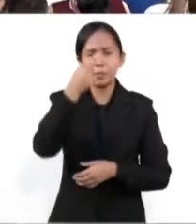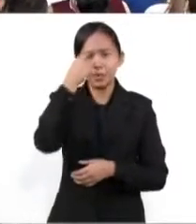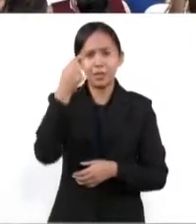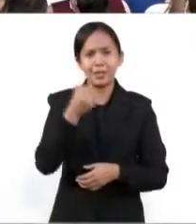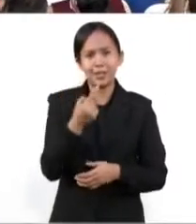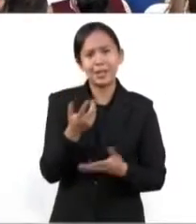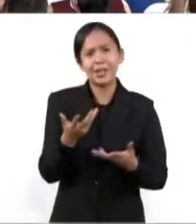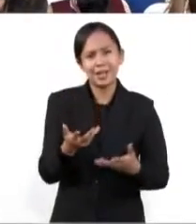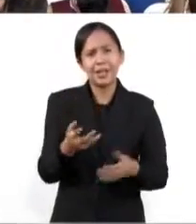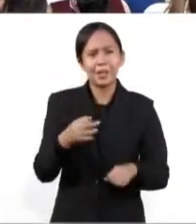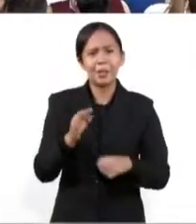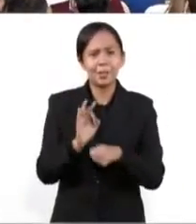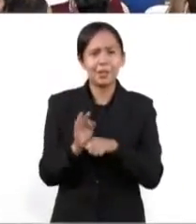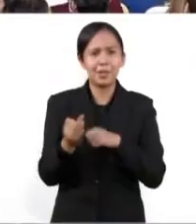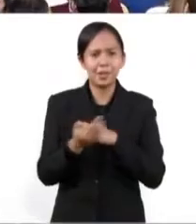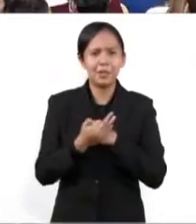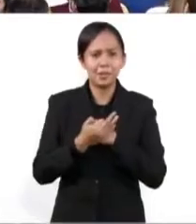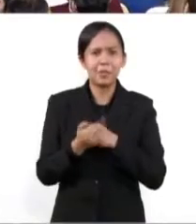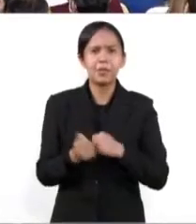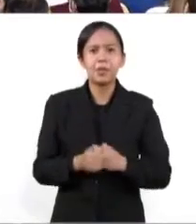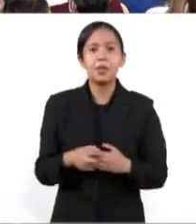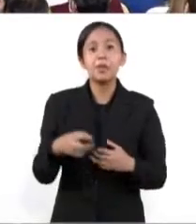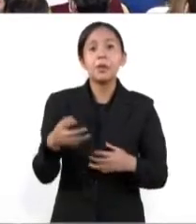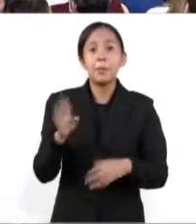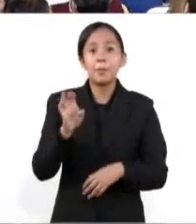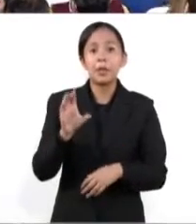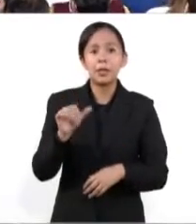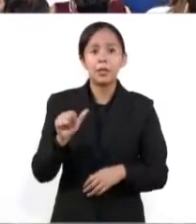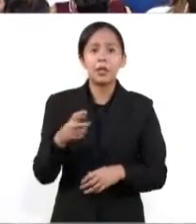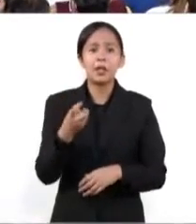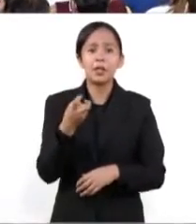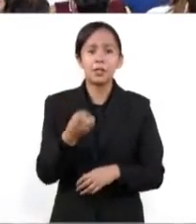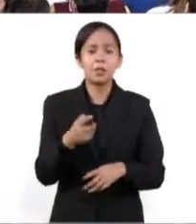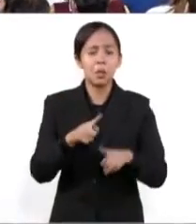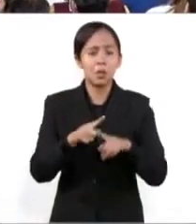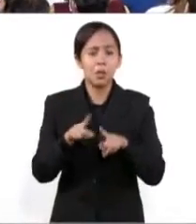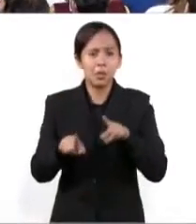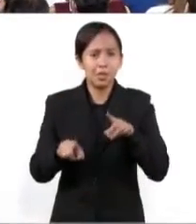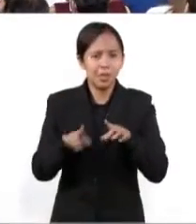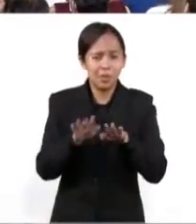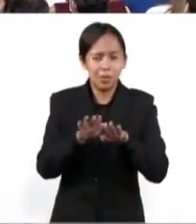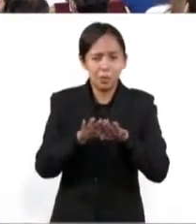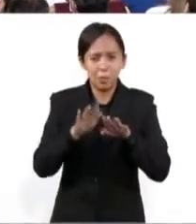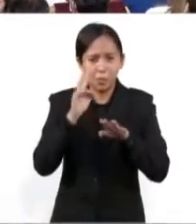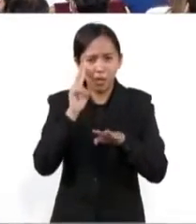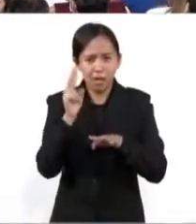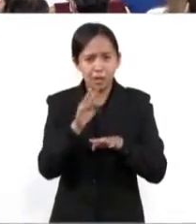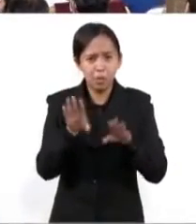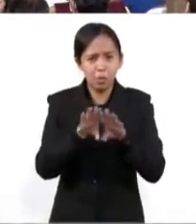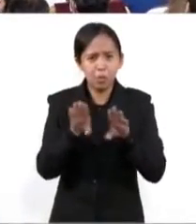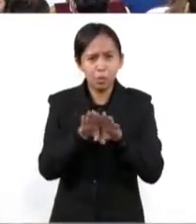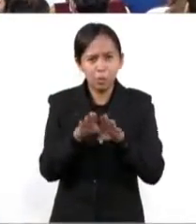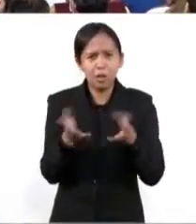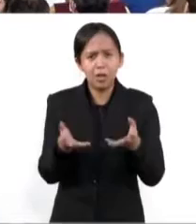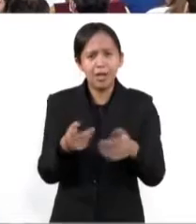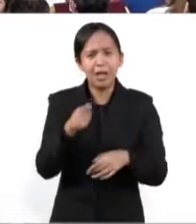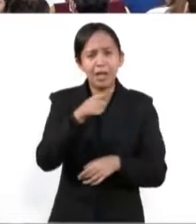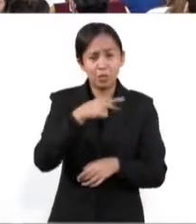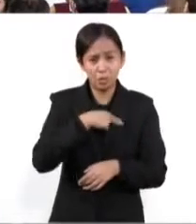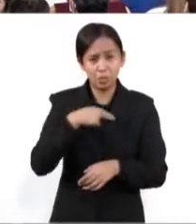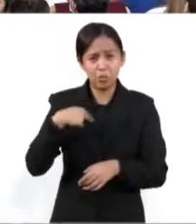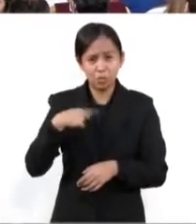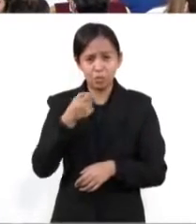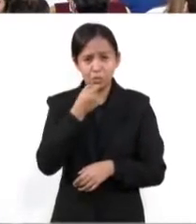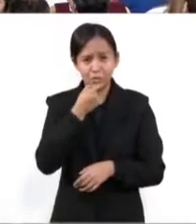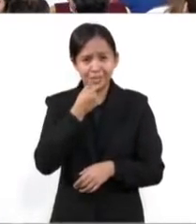recibo. Mi beca para empezar hará la diferencia para niños y niñas que, como yo, desean cumplir sus sueños de